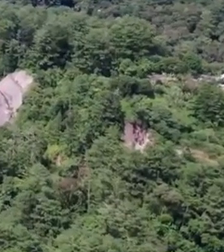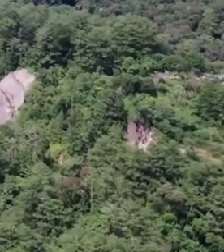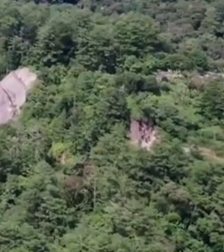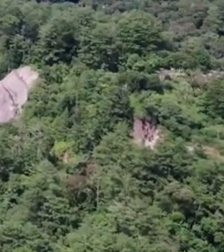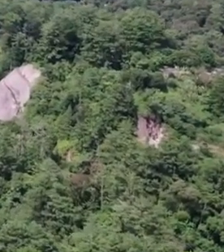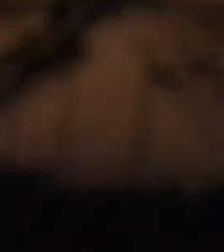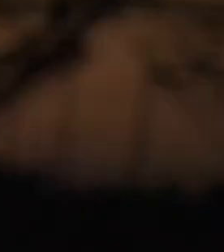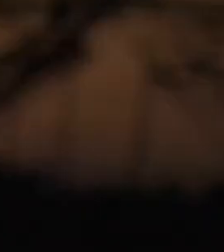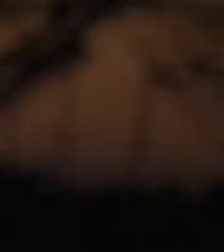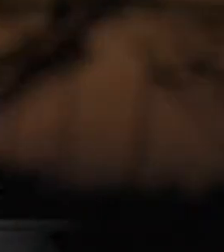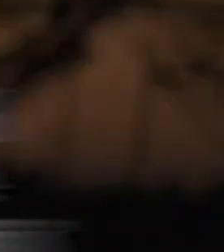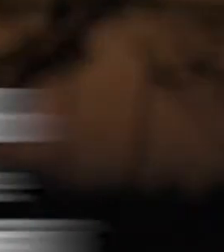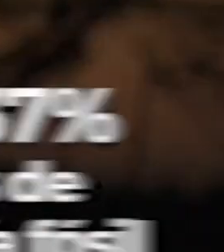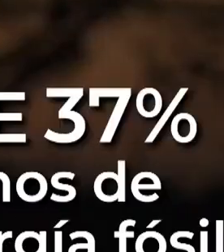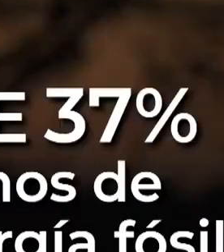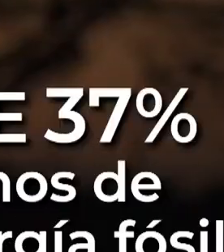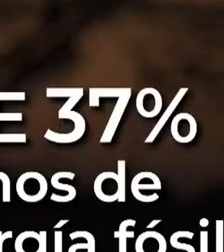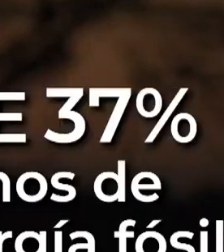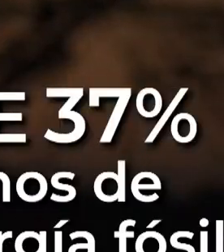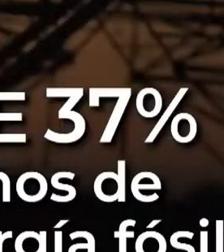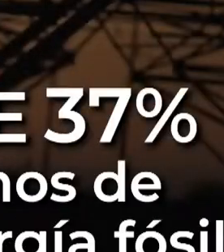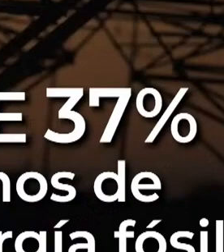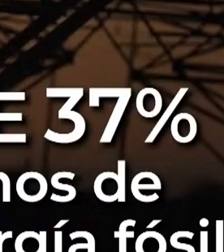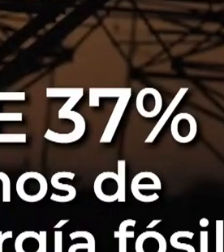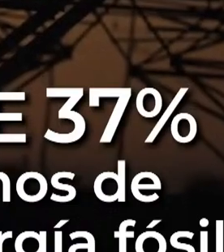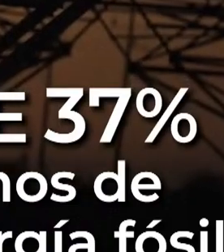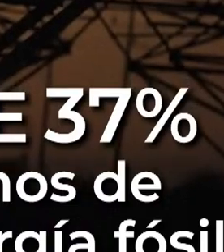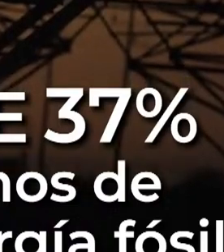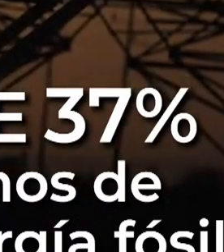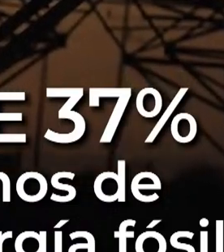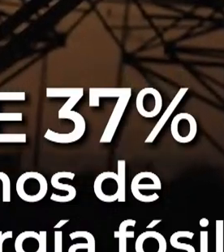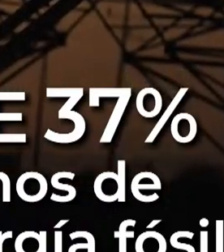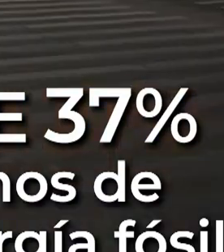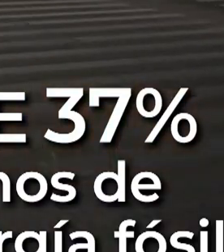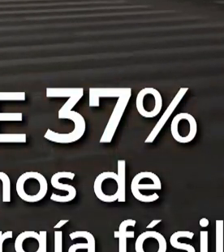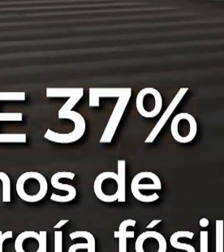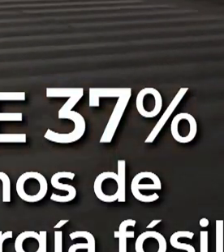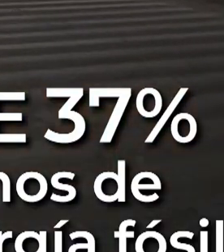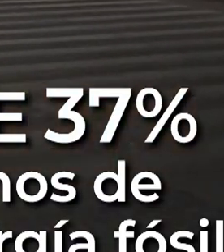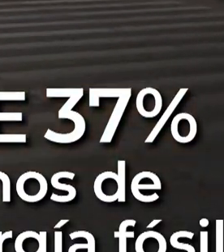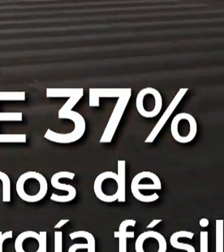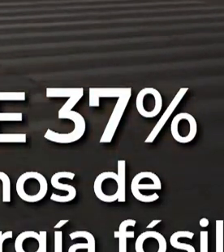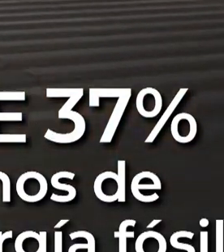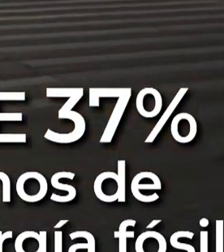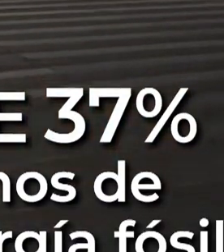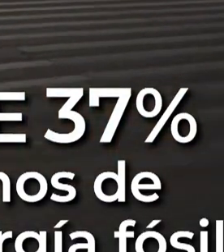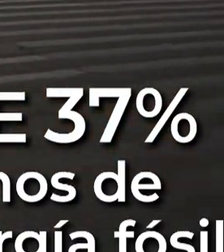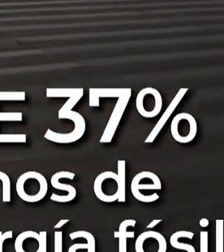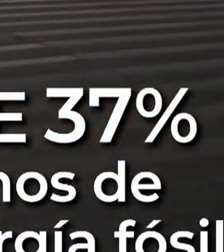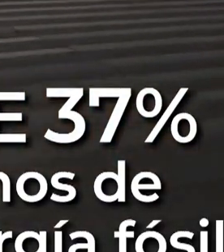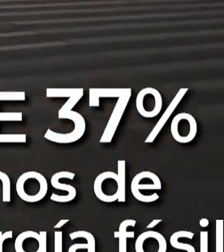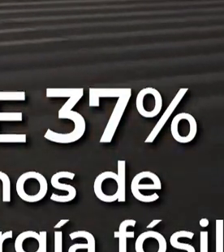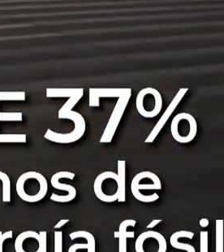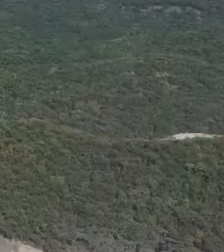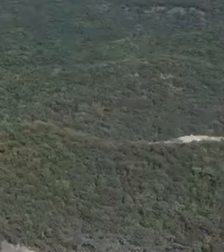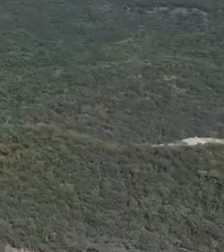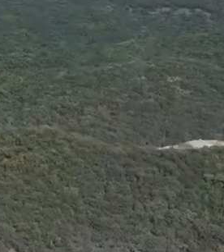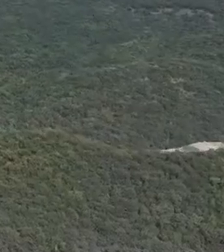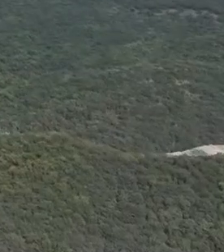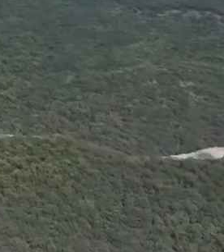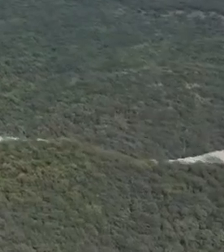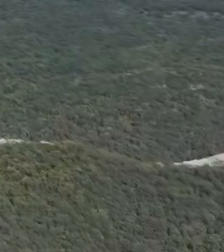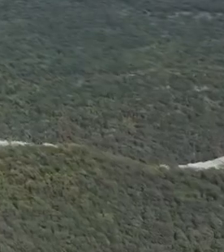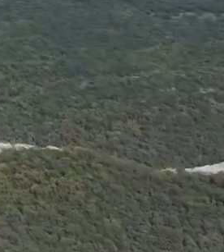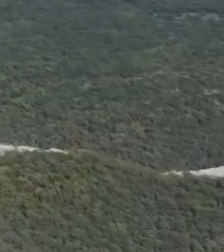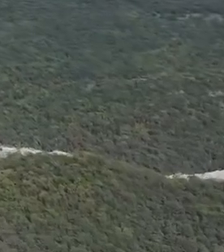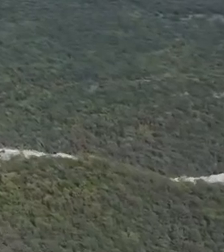tiempo, la CFE inyectó a la red un 37% menos de energía fósil respecto a los privados. No obstante, la